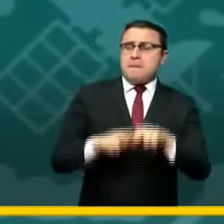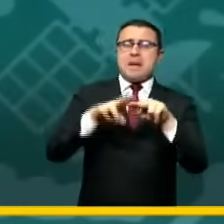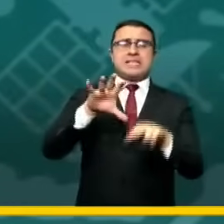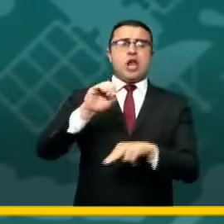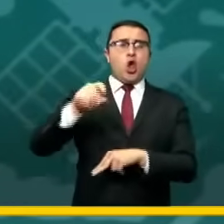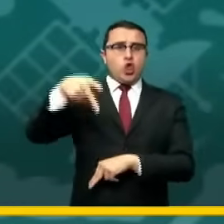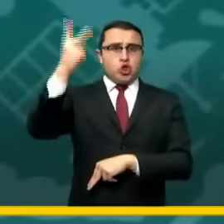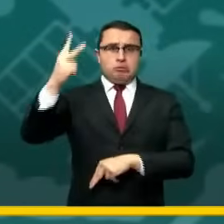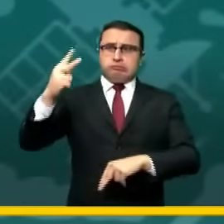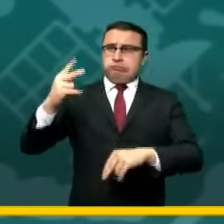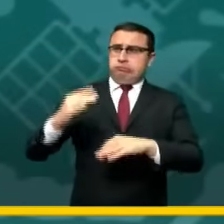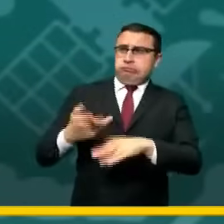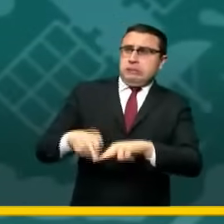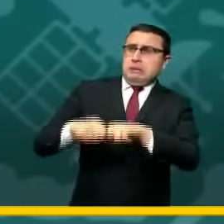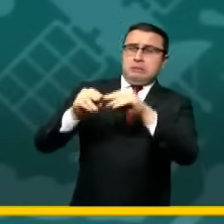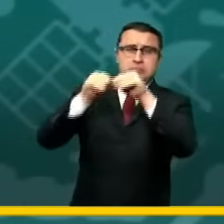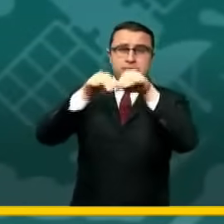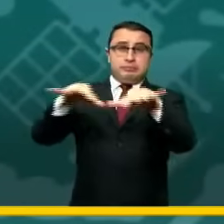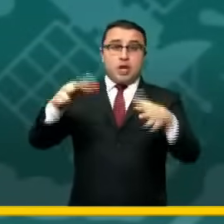en el 2010.